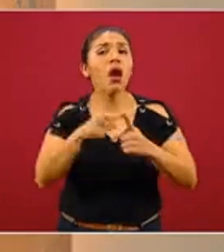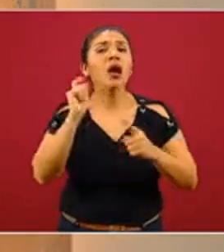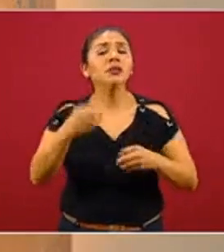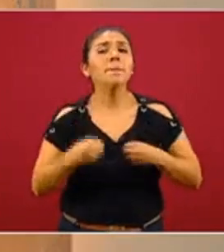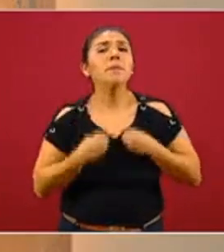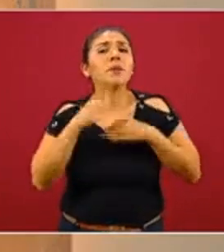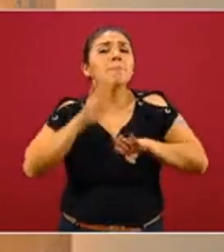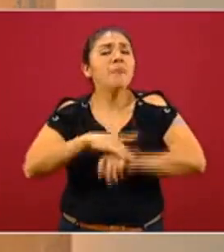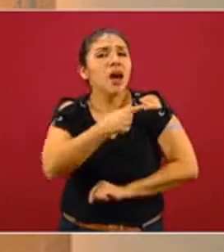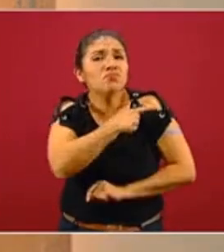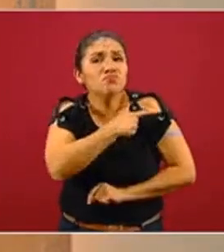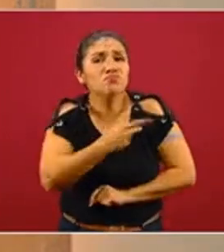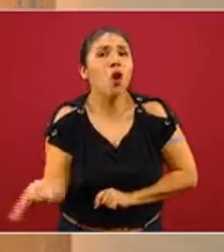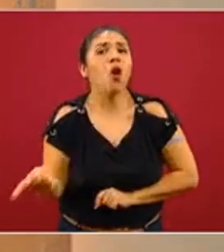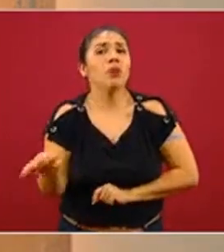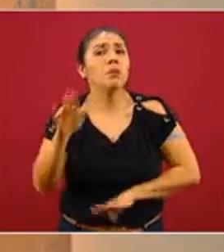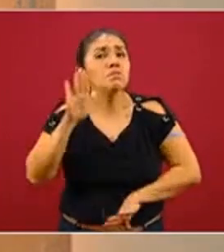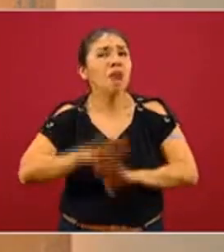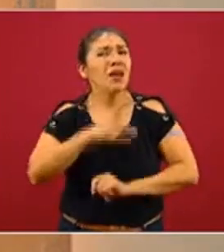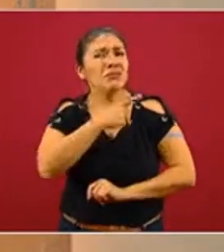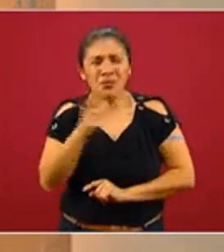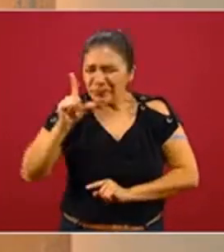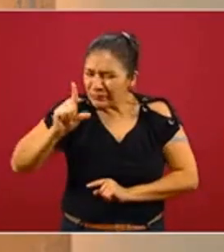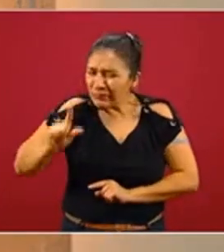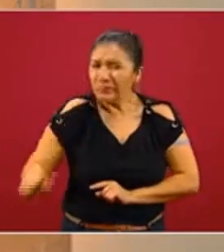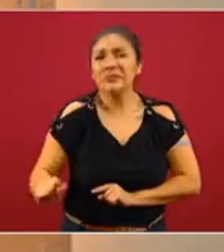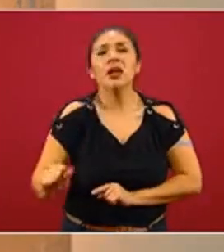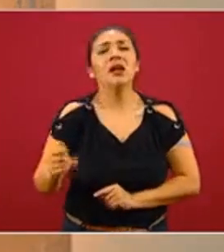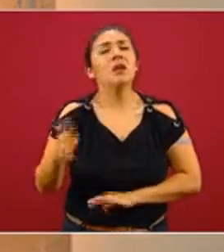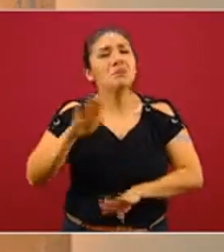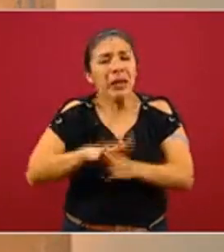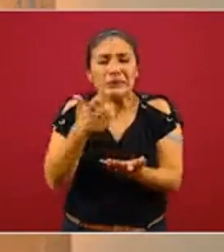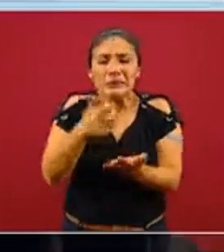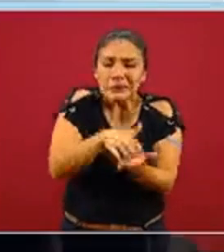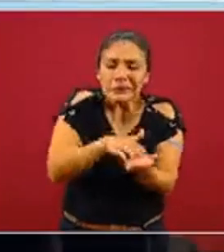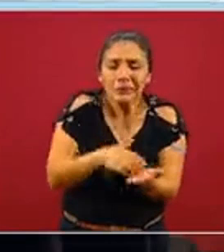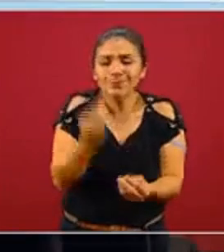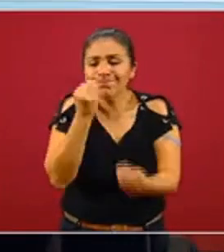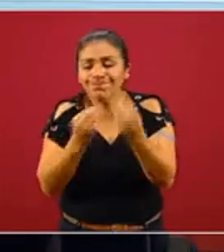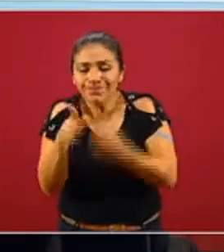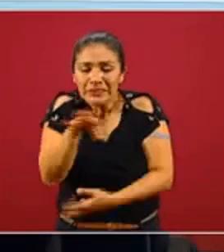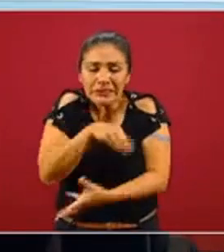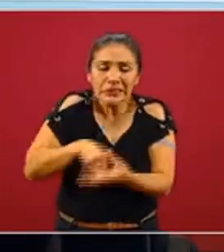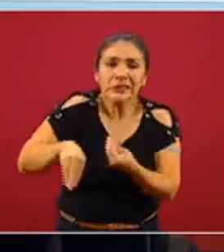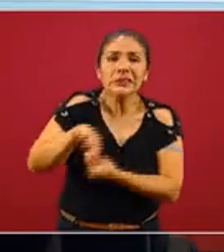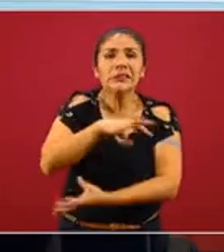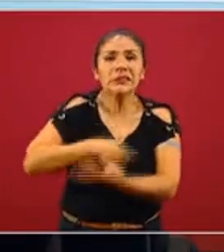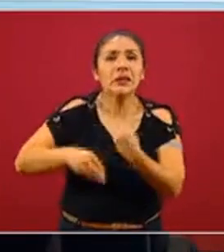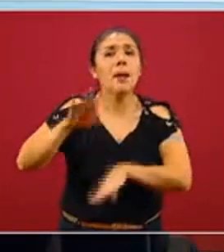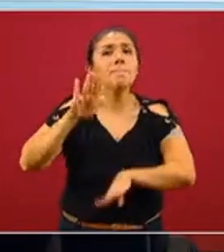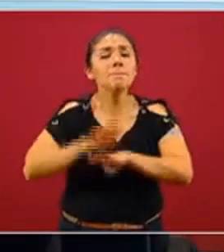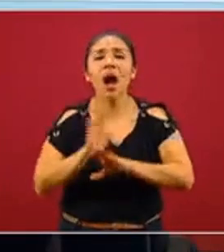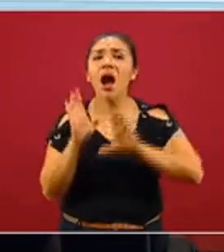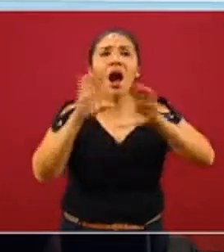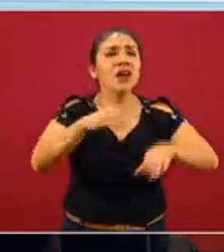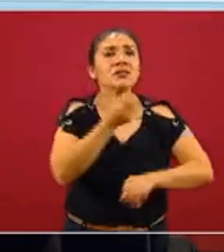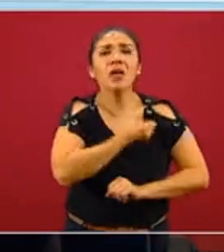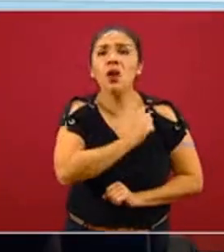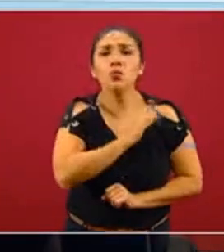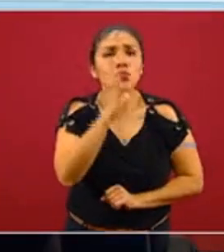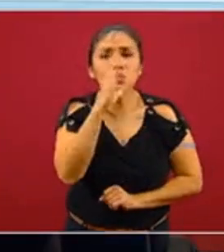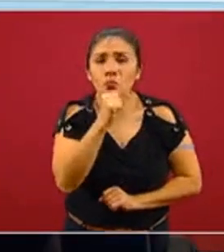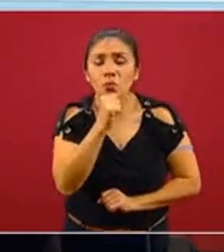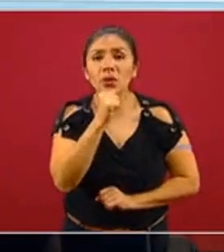mayor pobreza moderada, mayor pobreza extrema, mayor carencia alimentaria, mayor carencia en el acceso a la salud. En las